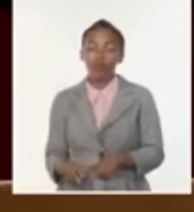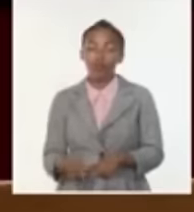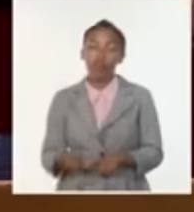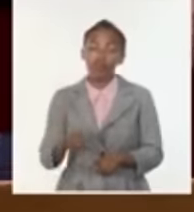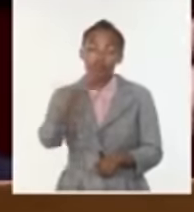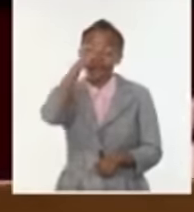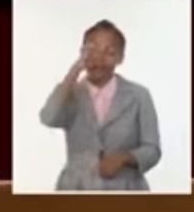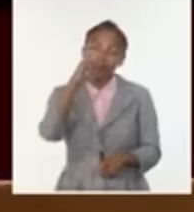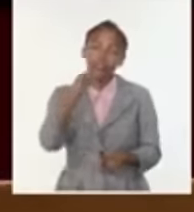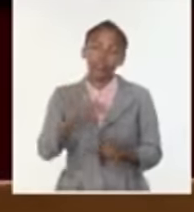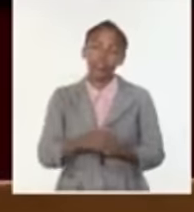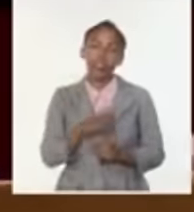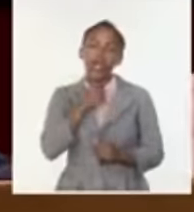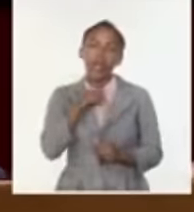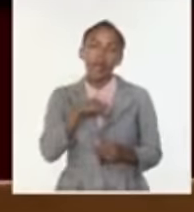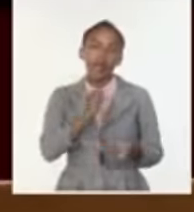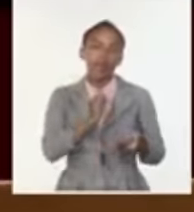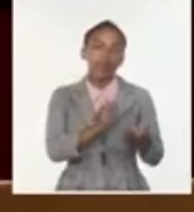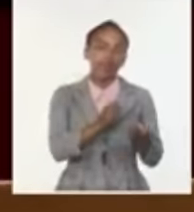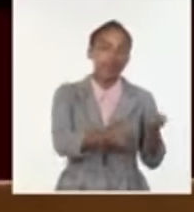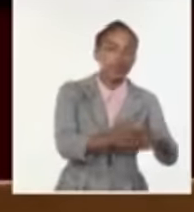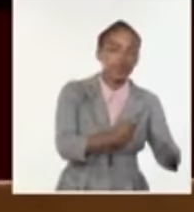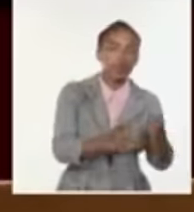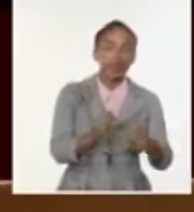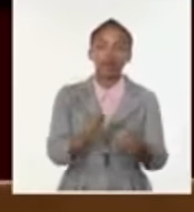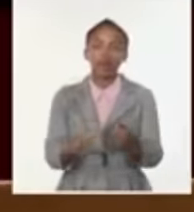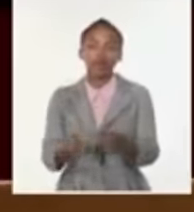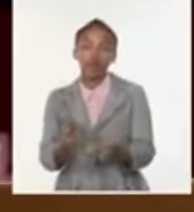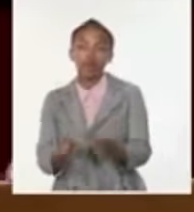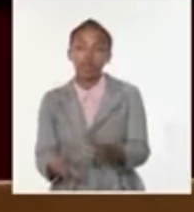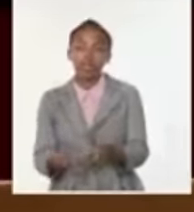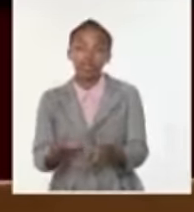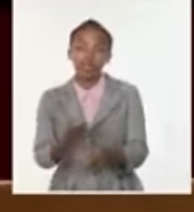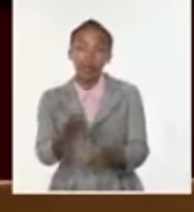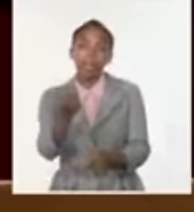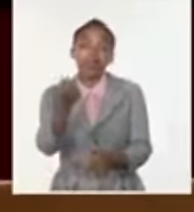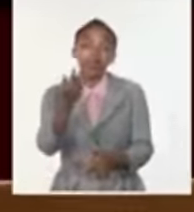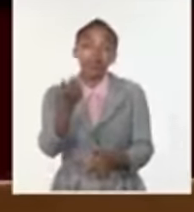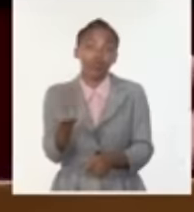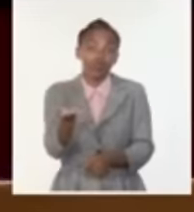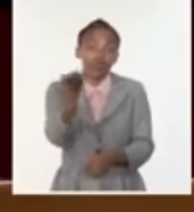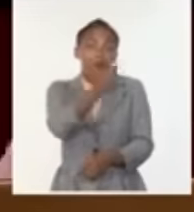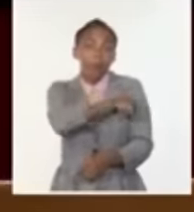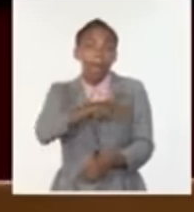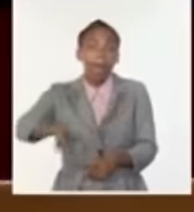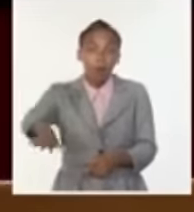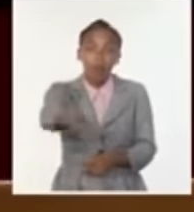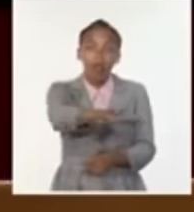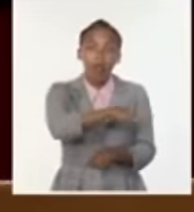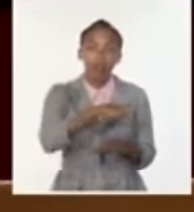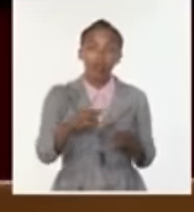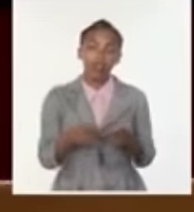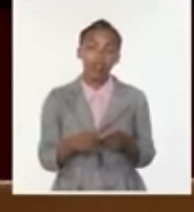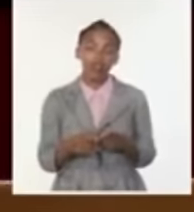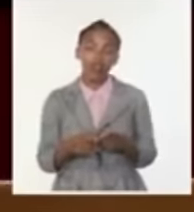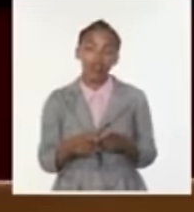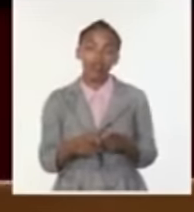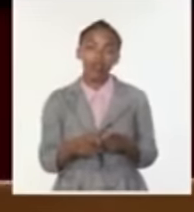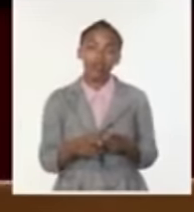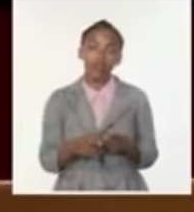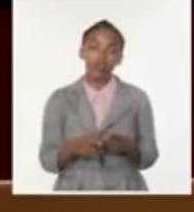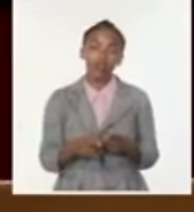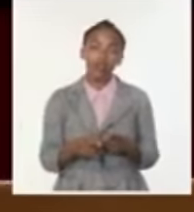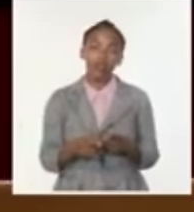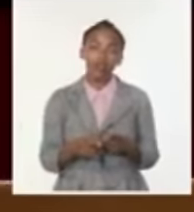lo vendieran y lo comercializaran a unos precios justos al pueblo, si estuvieran en correspondencia con las necesidades